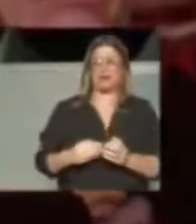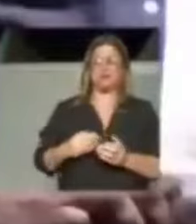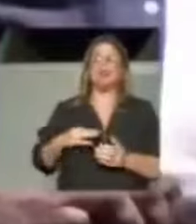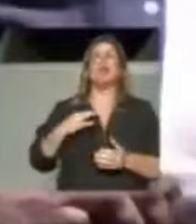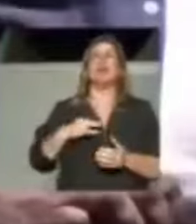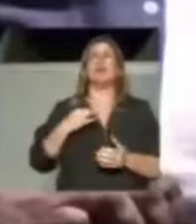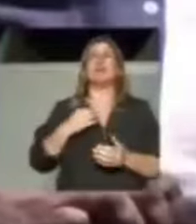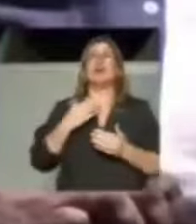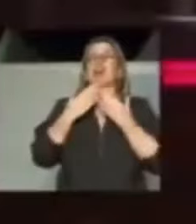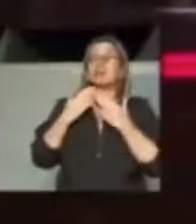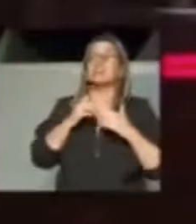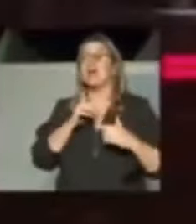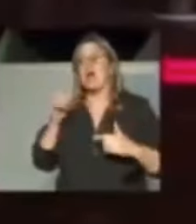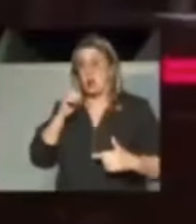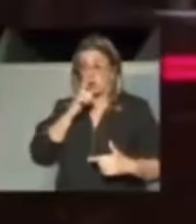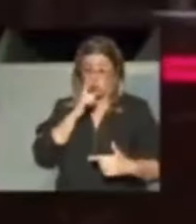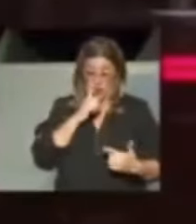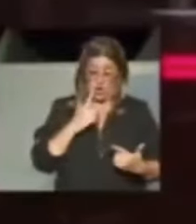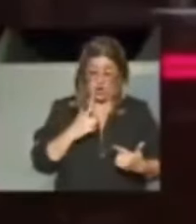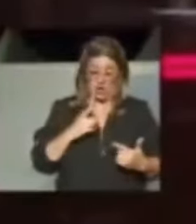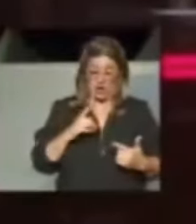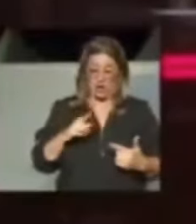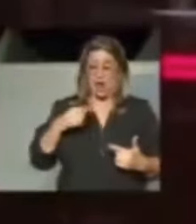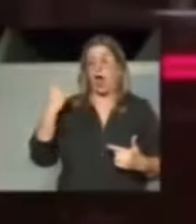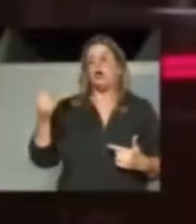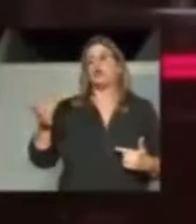vivo Ella